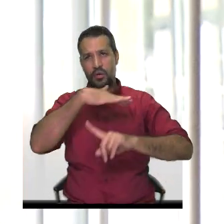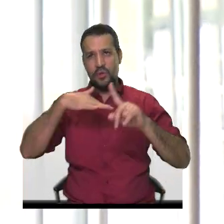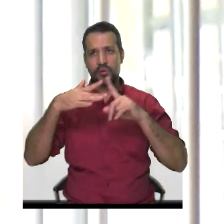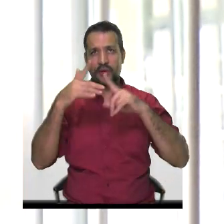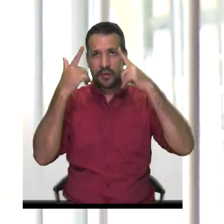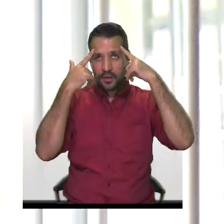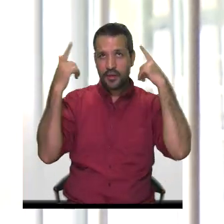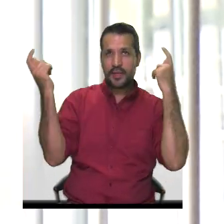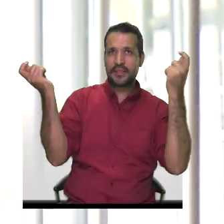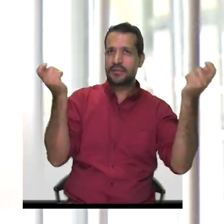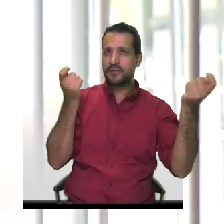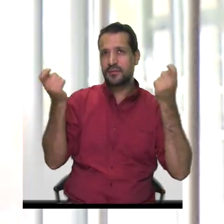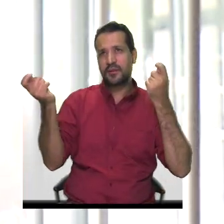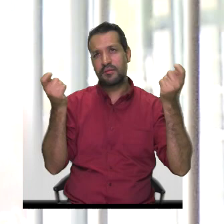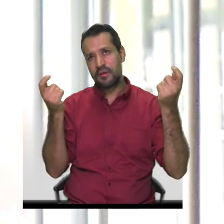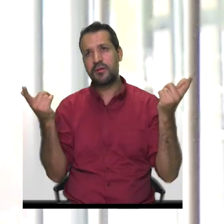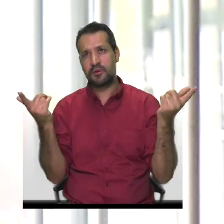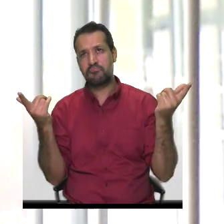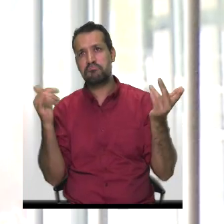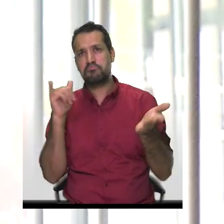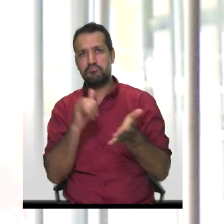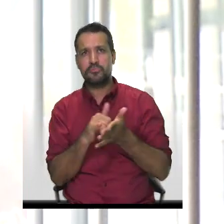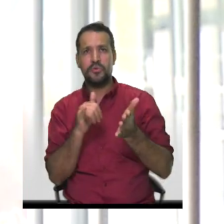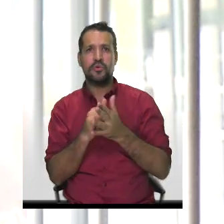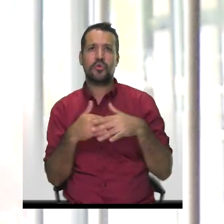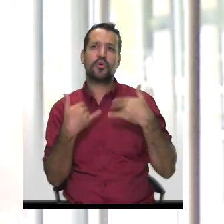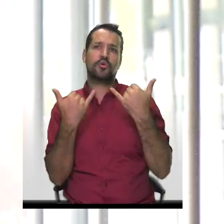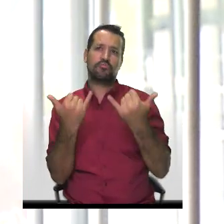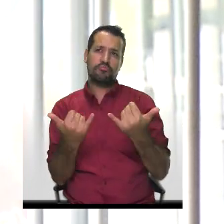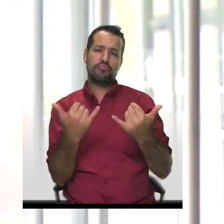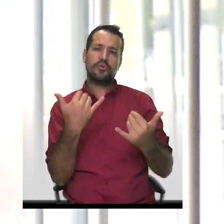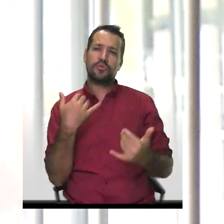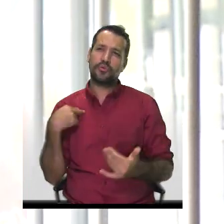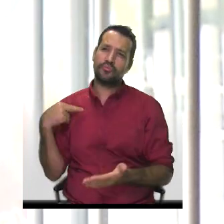estrategia, podré decir, pero pues, sobre todo como por ese lado